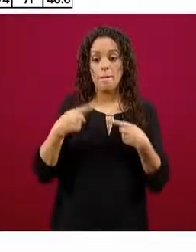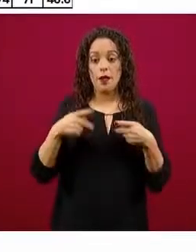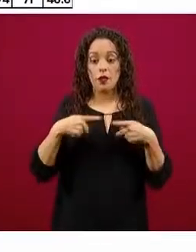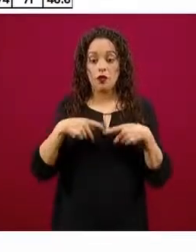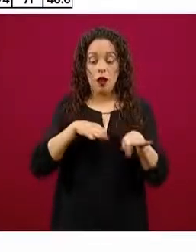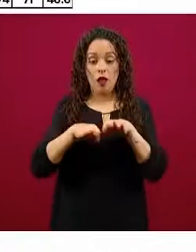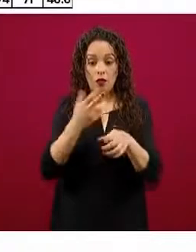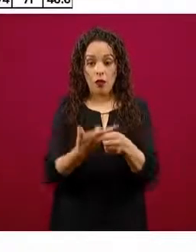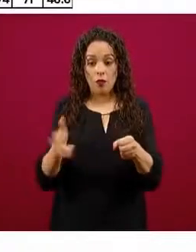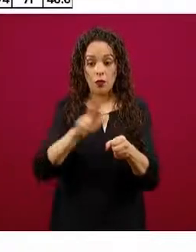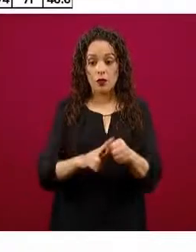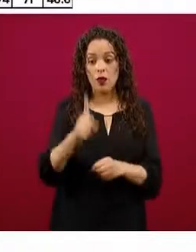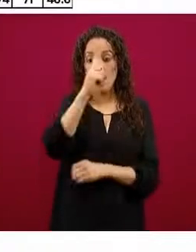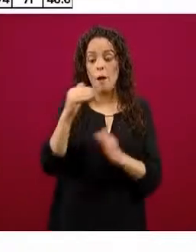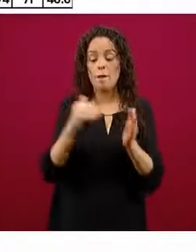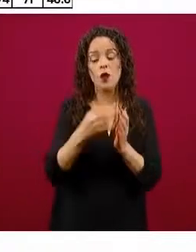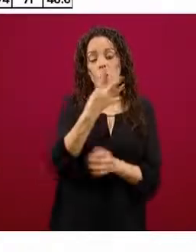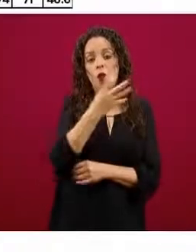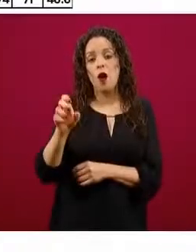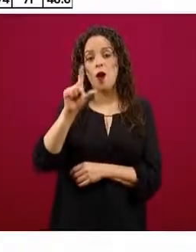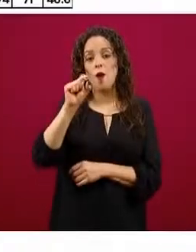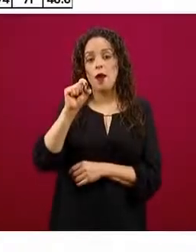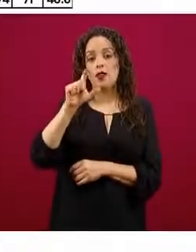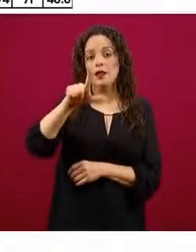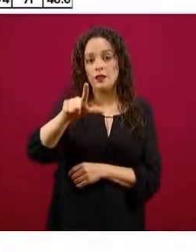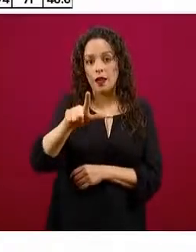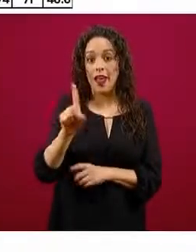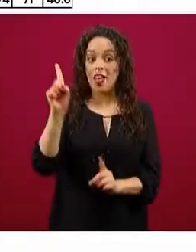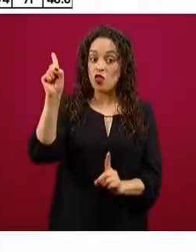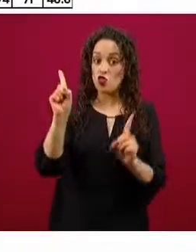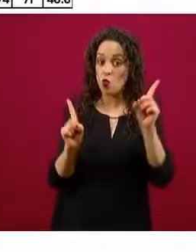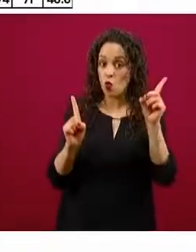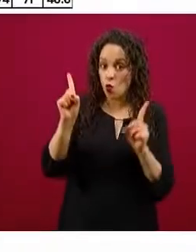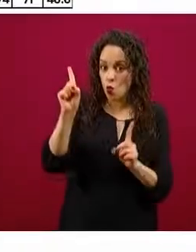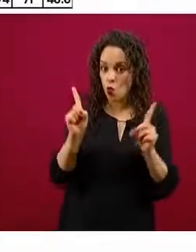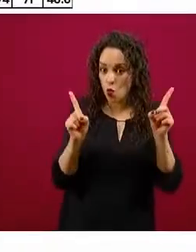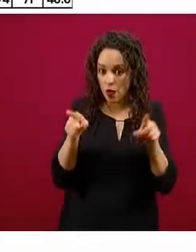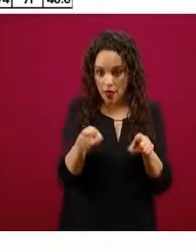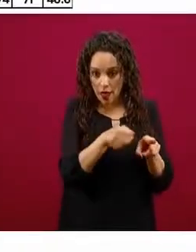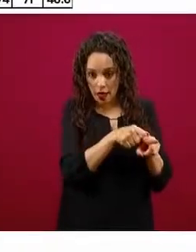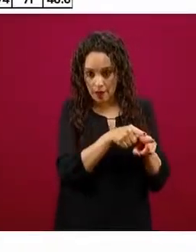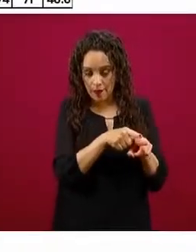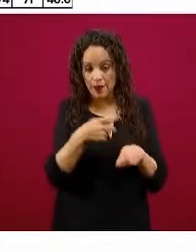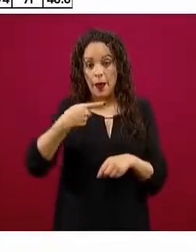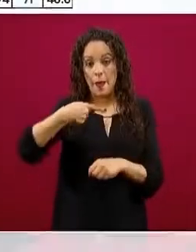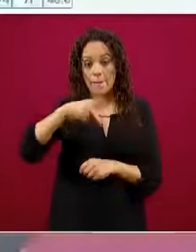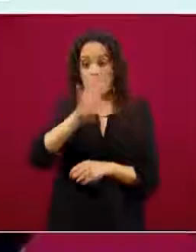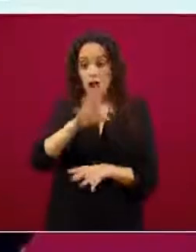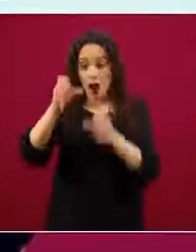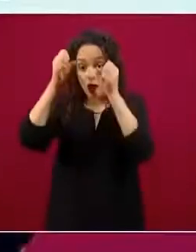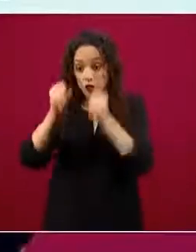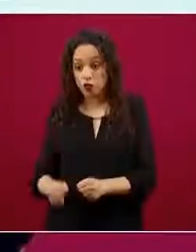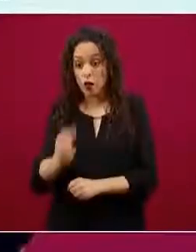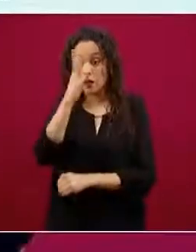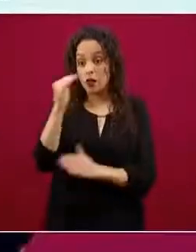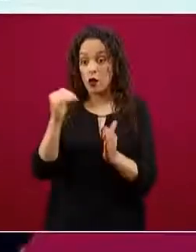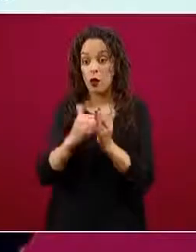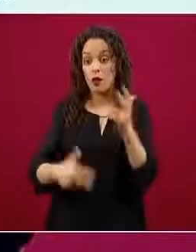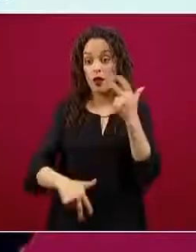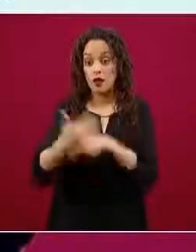salud 1,427 en los sospechosos. Pero ya casos confirmados, en total de estos 5,013